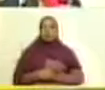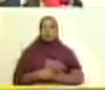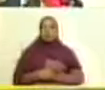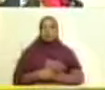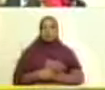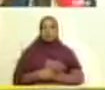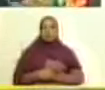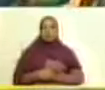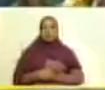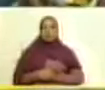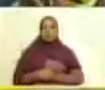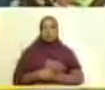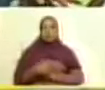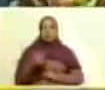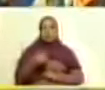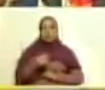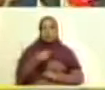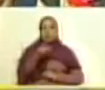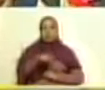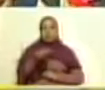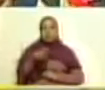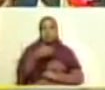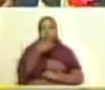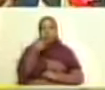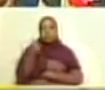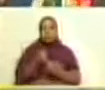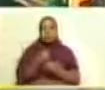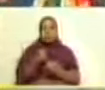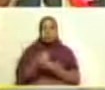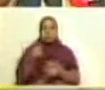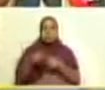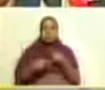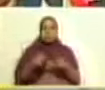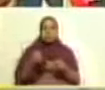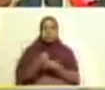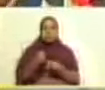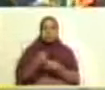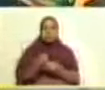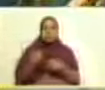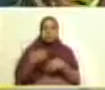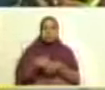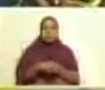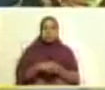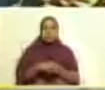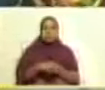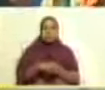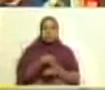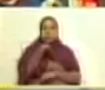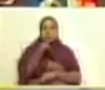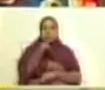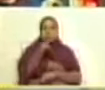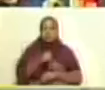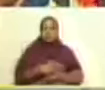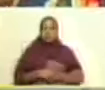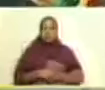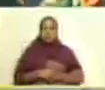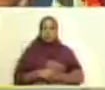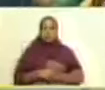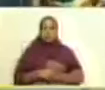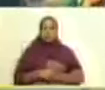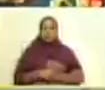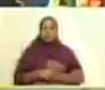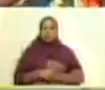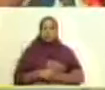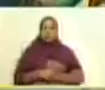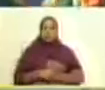ordeno que se avance en un plan para en los próximos 90 días ir